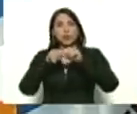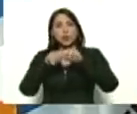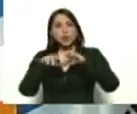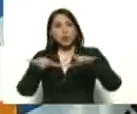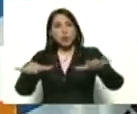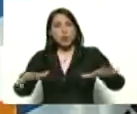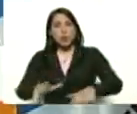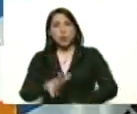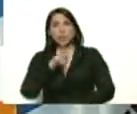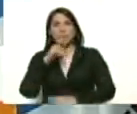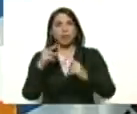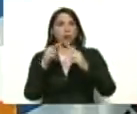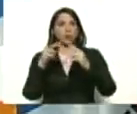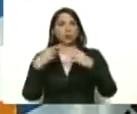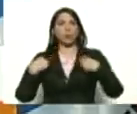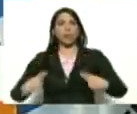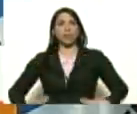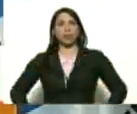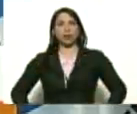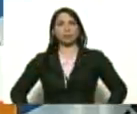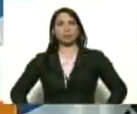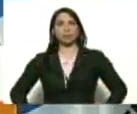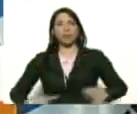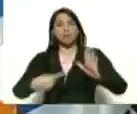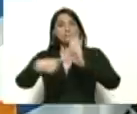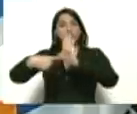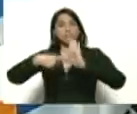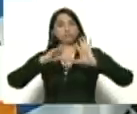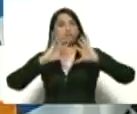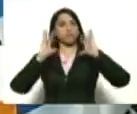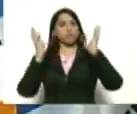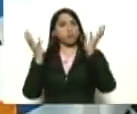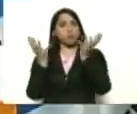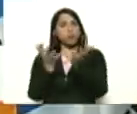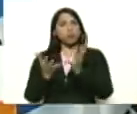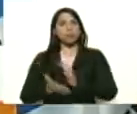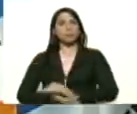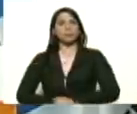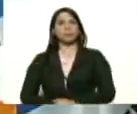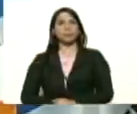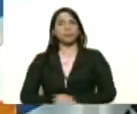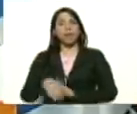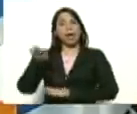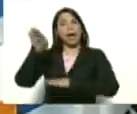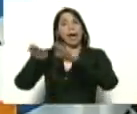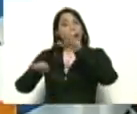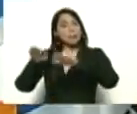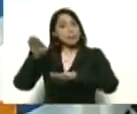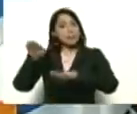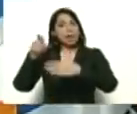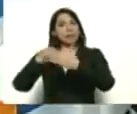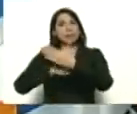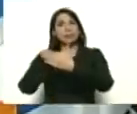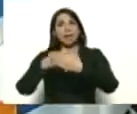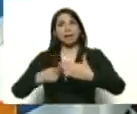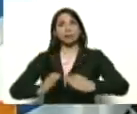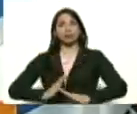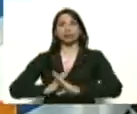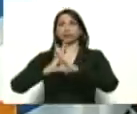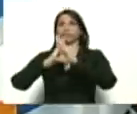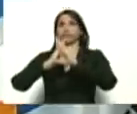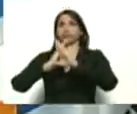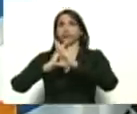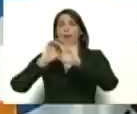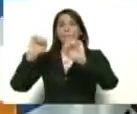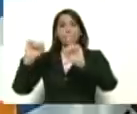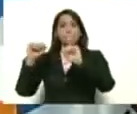que ha conocido la humanidad, demostrarle al mundo que a pesar de las sanciones brutales, a pesar de los